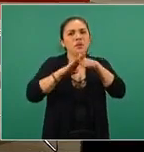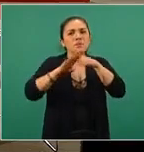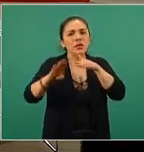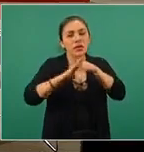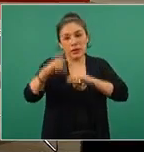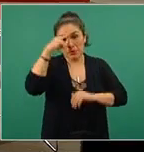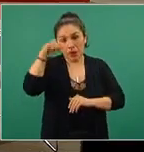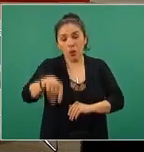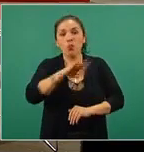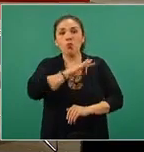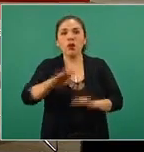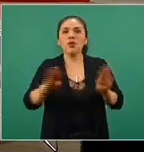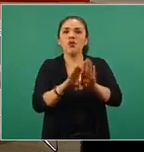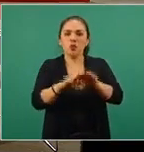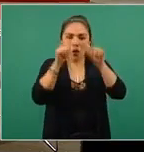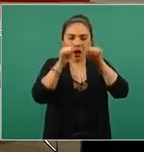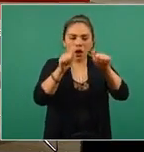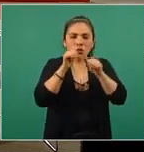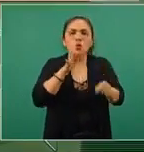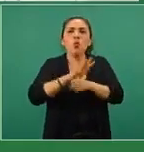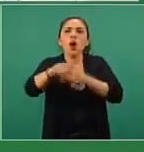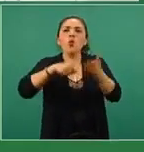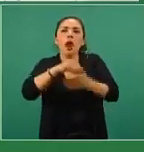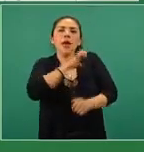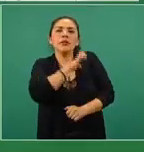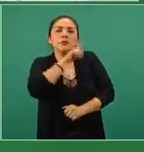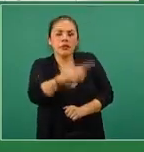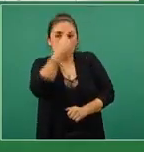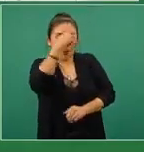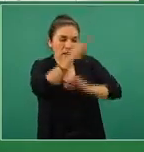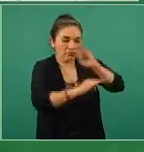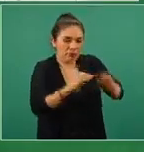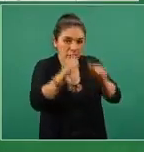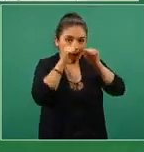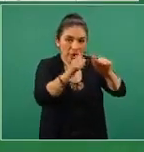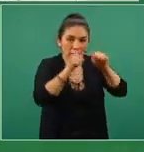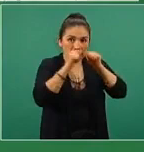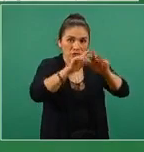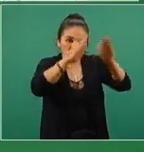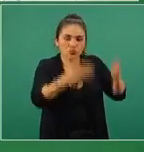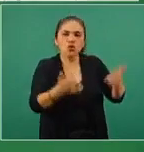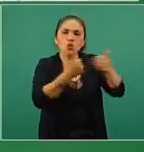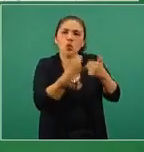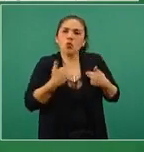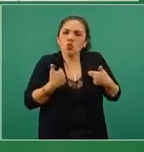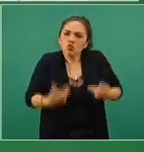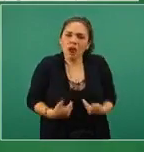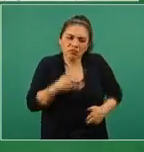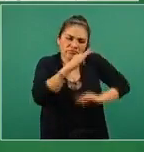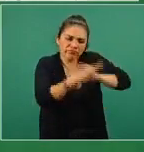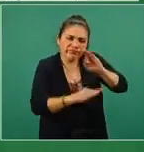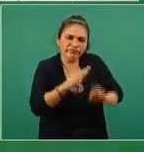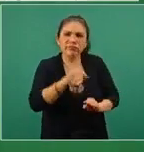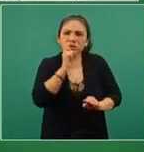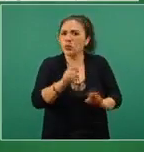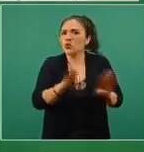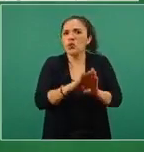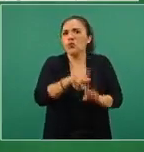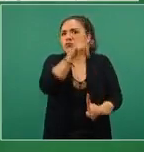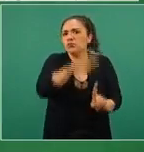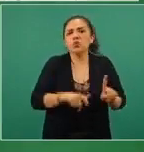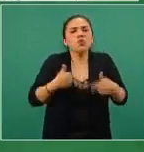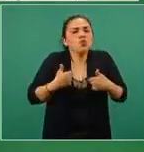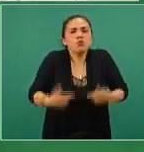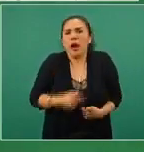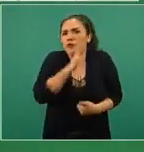tener los lugares específicos para tratarlos de manera humanitaria y como son